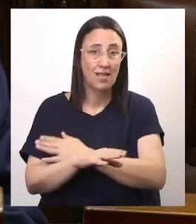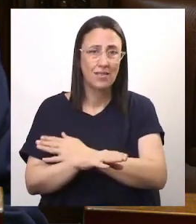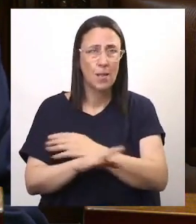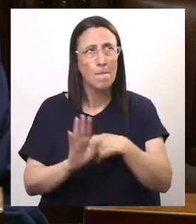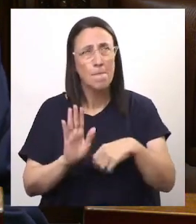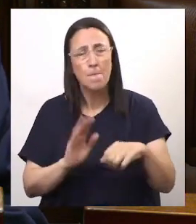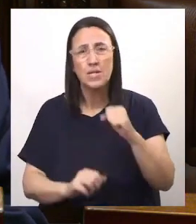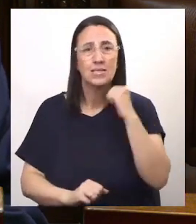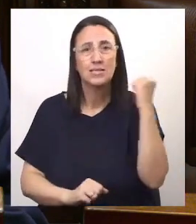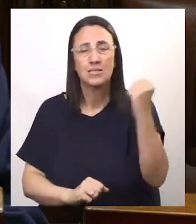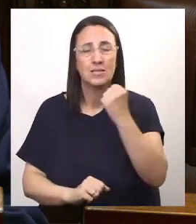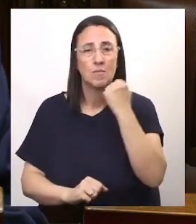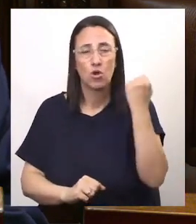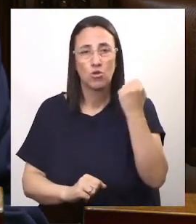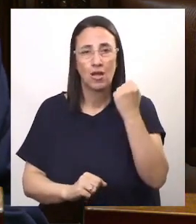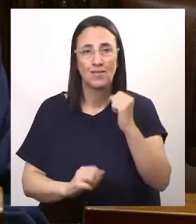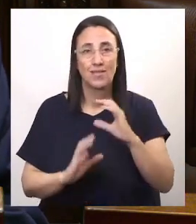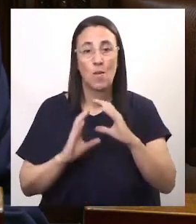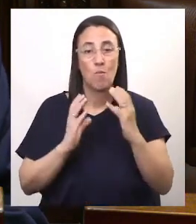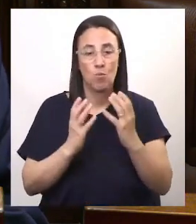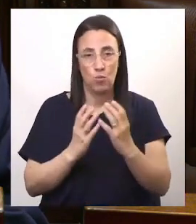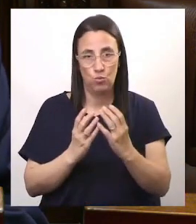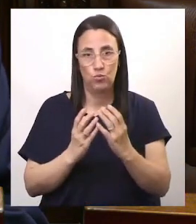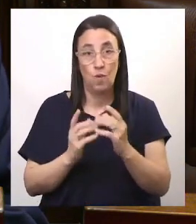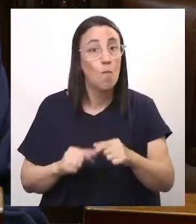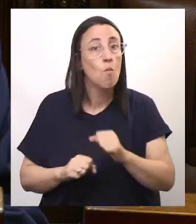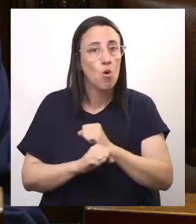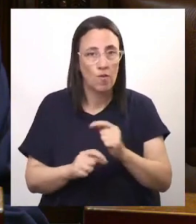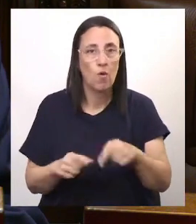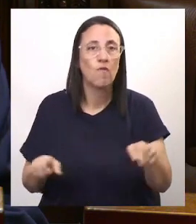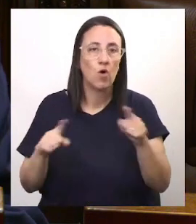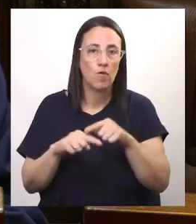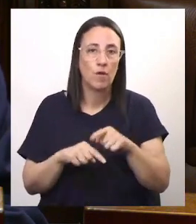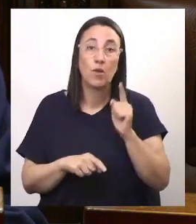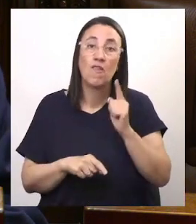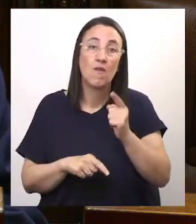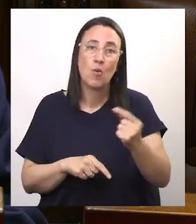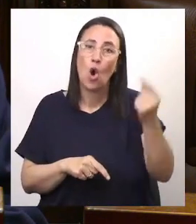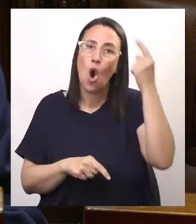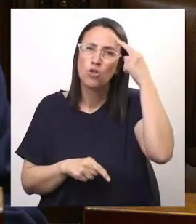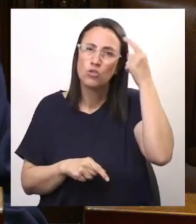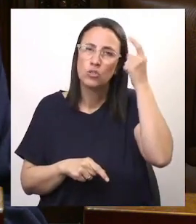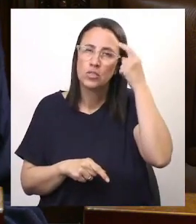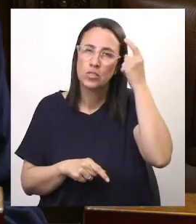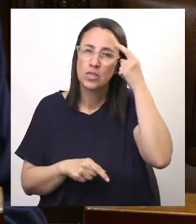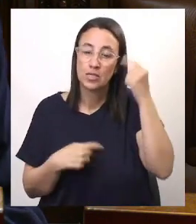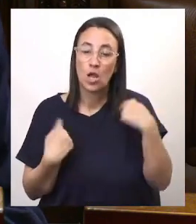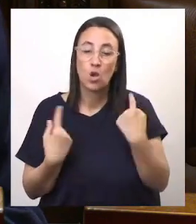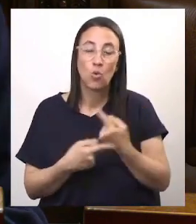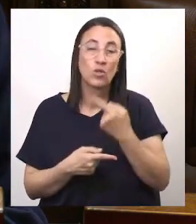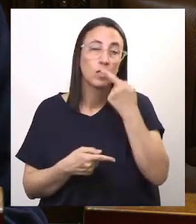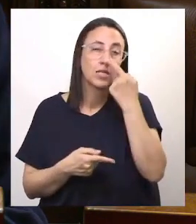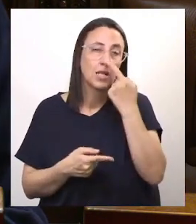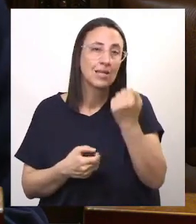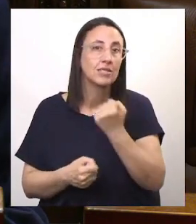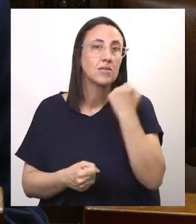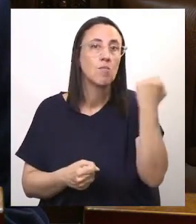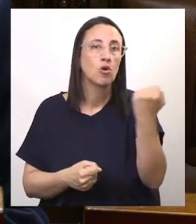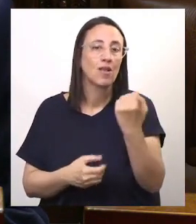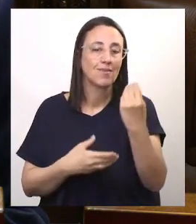Tierra, y podemos volver a hacerlo cuando adquiramos conciencia de nuestros verdaderos intereses.